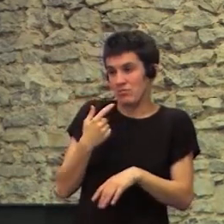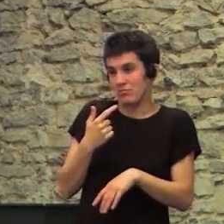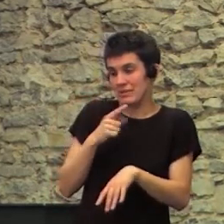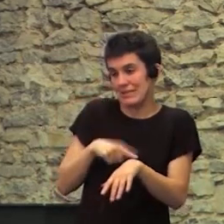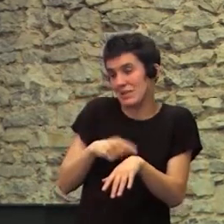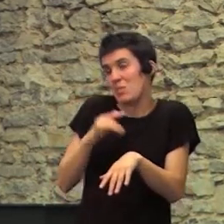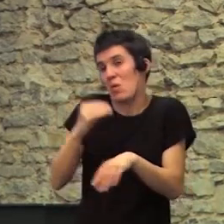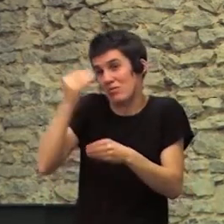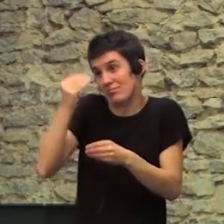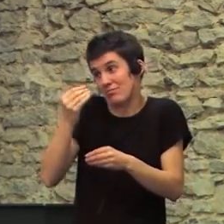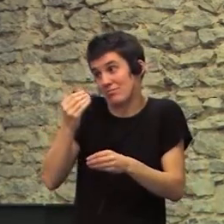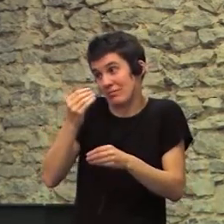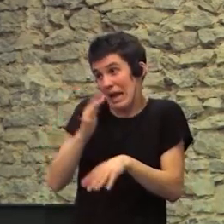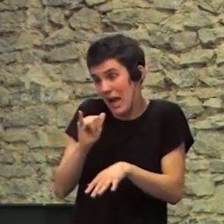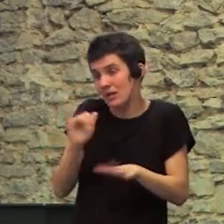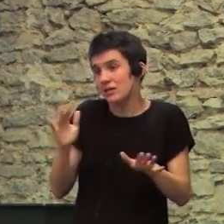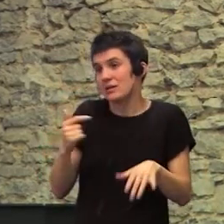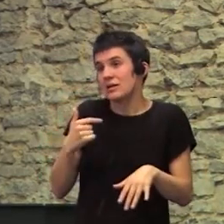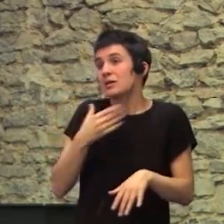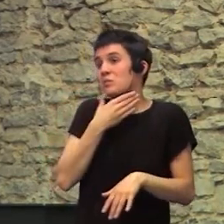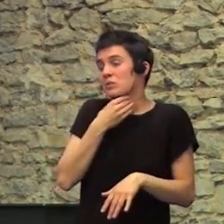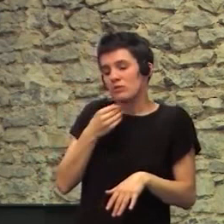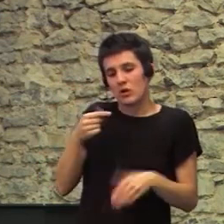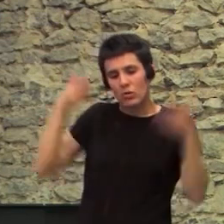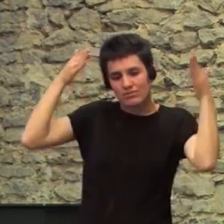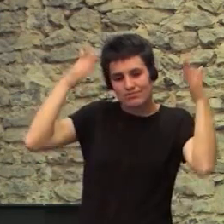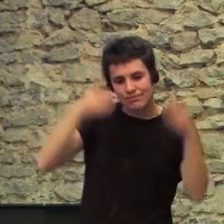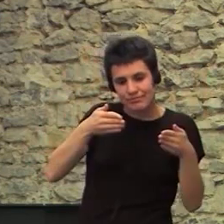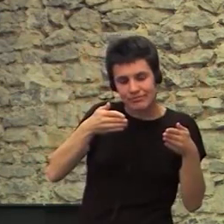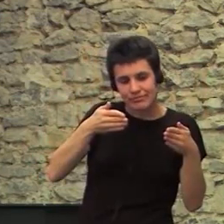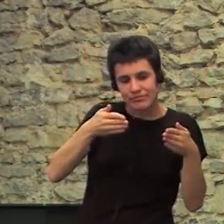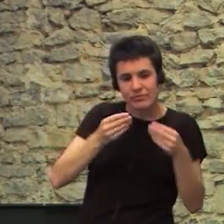me gusta hacer énfasis en lo que ha sido